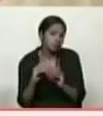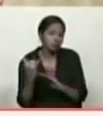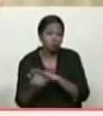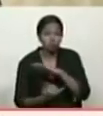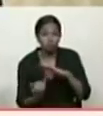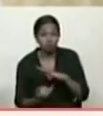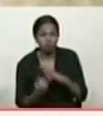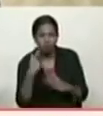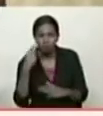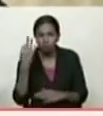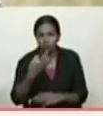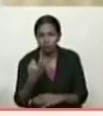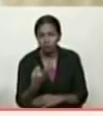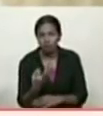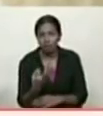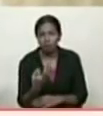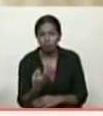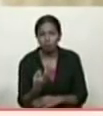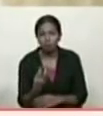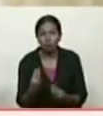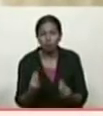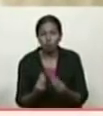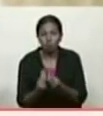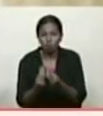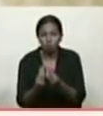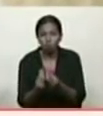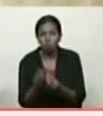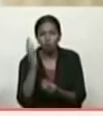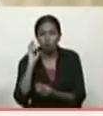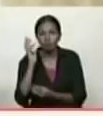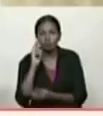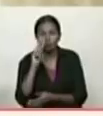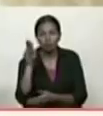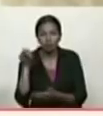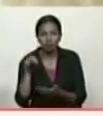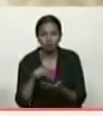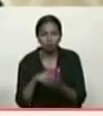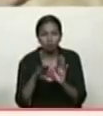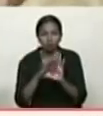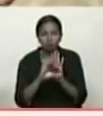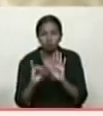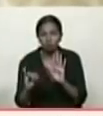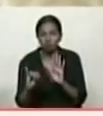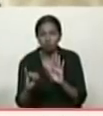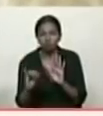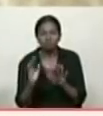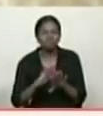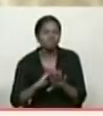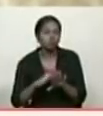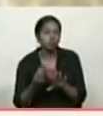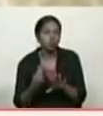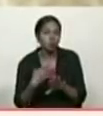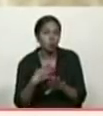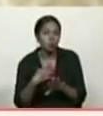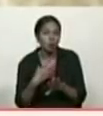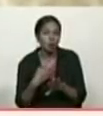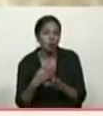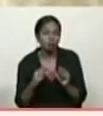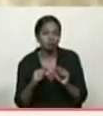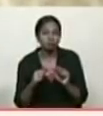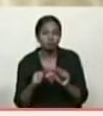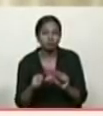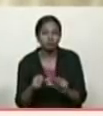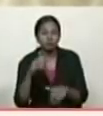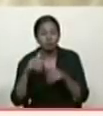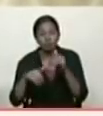deben tomar para que se conviva con la Asamblea Nacional Constituyente. ¿Por qué no se pueden adelantar las elecciones parlamentarias en Venezuela